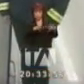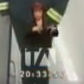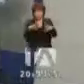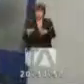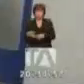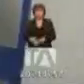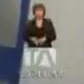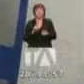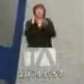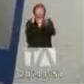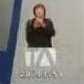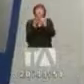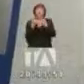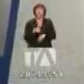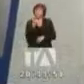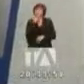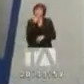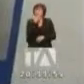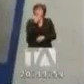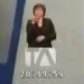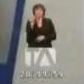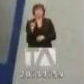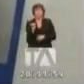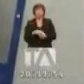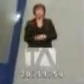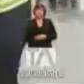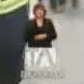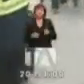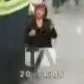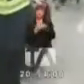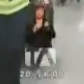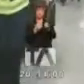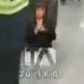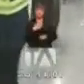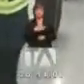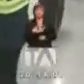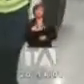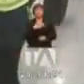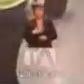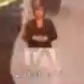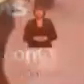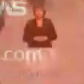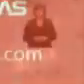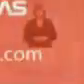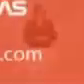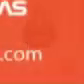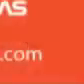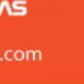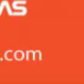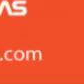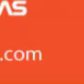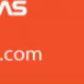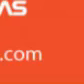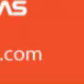tienen mínimo margen de error así que a colaborar luis antonio ruiz 24 horas